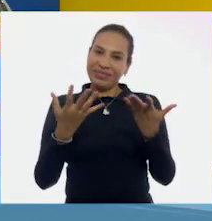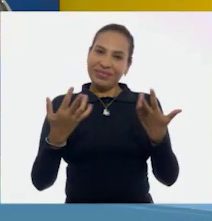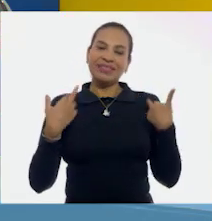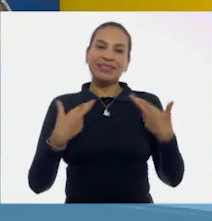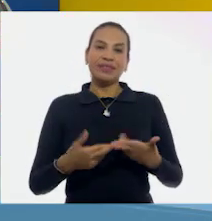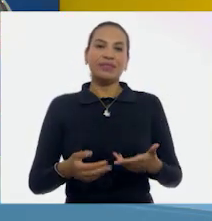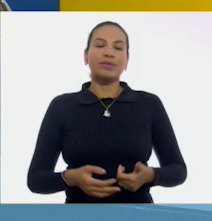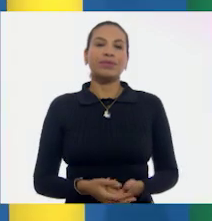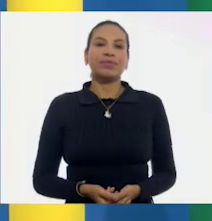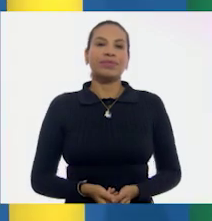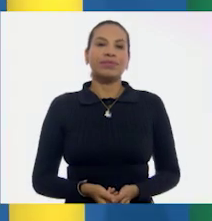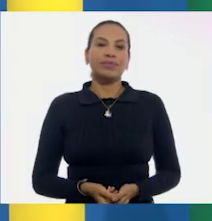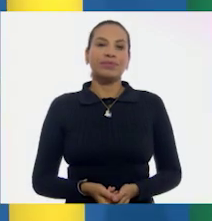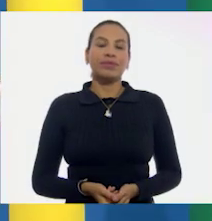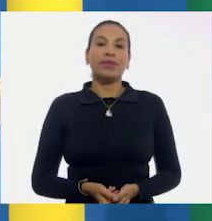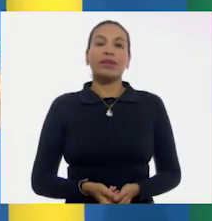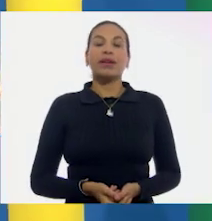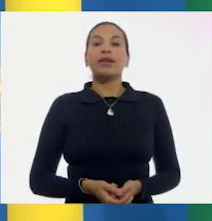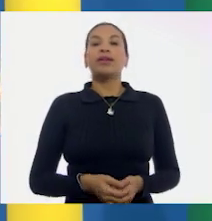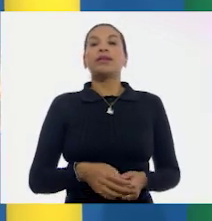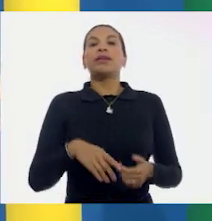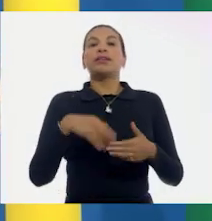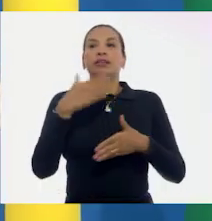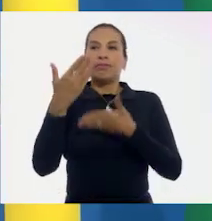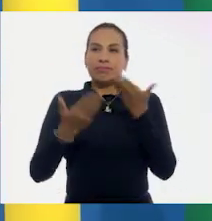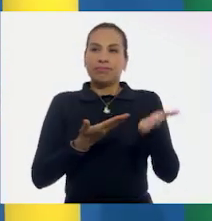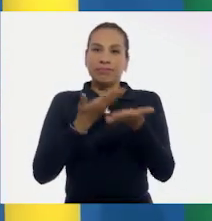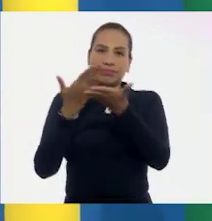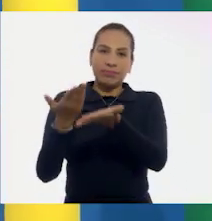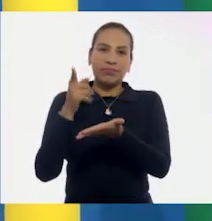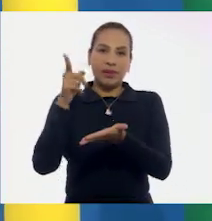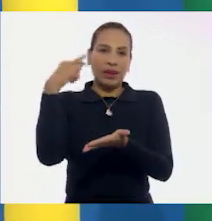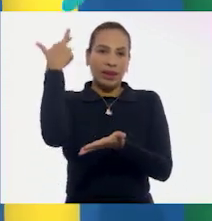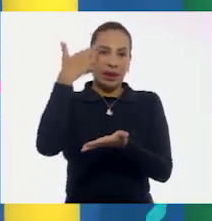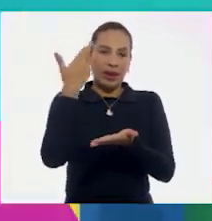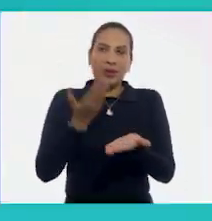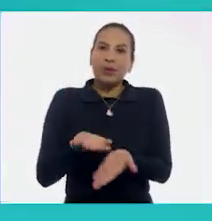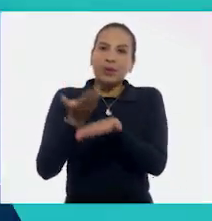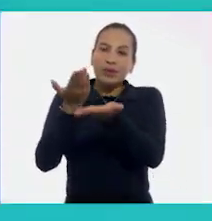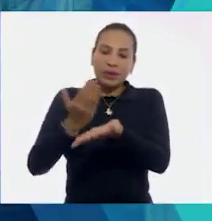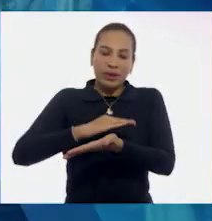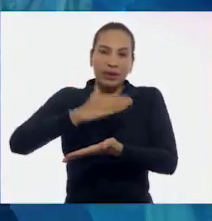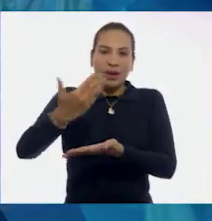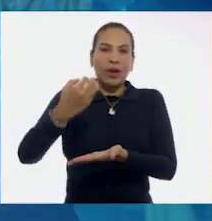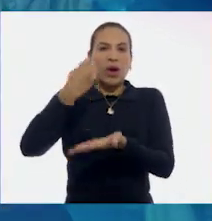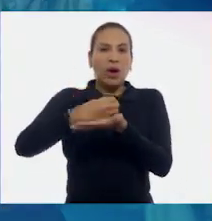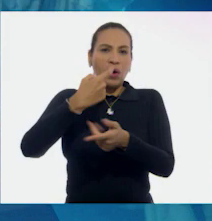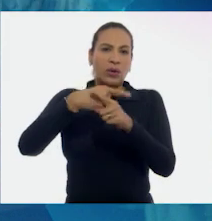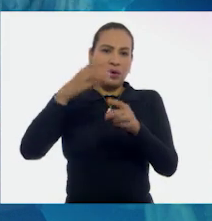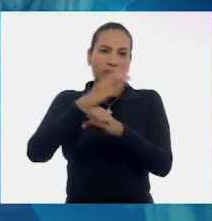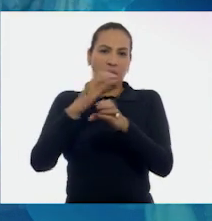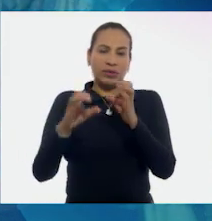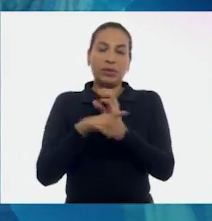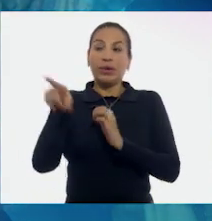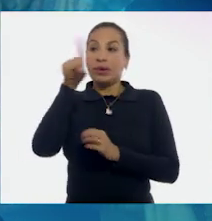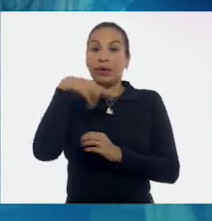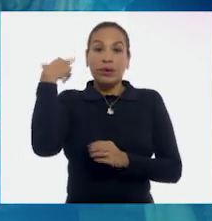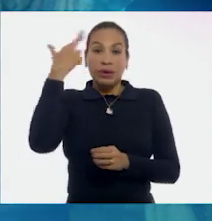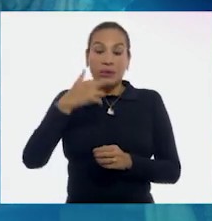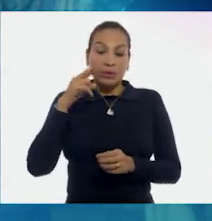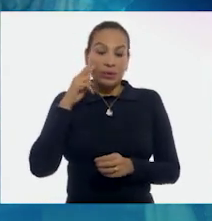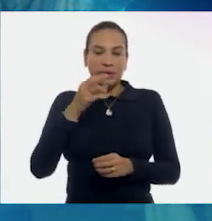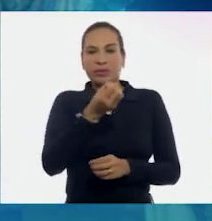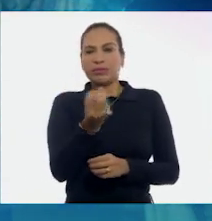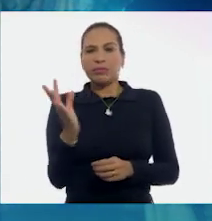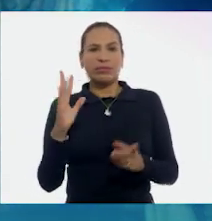maestra. Presentó a los reyes el oro y las cosas que traía del otro mundo, y ellos y